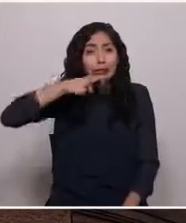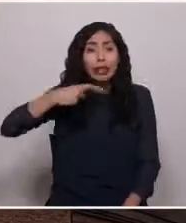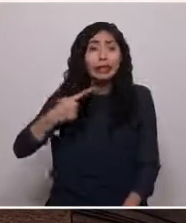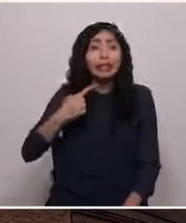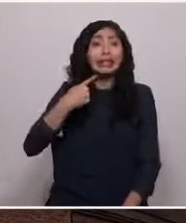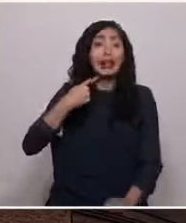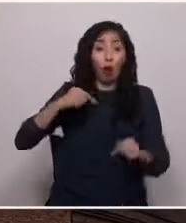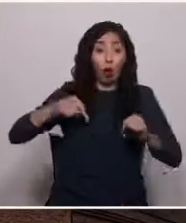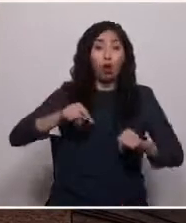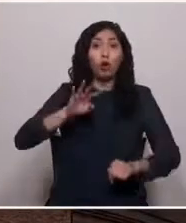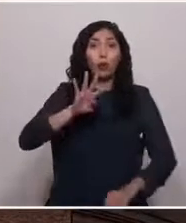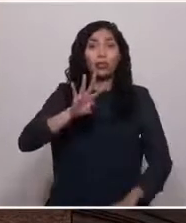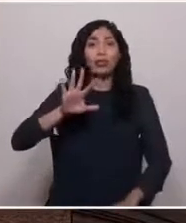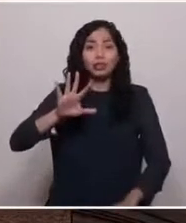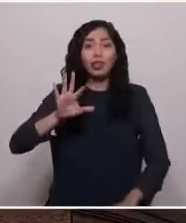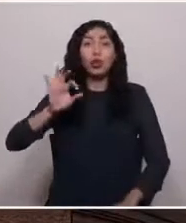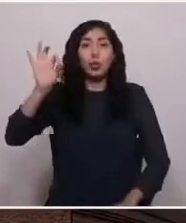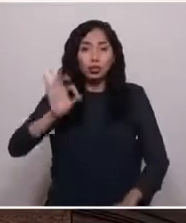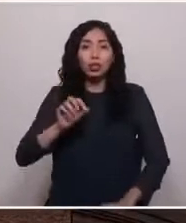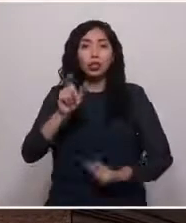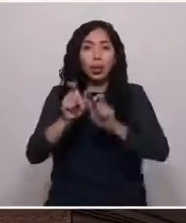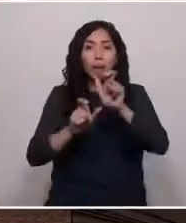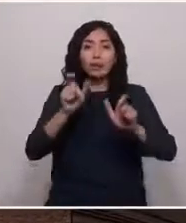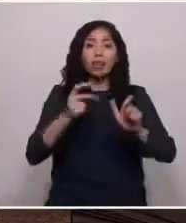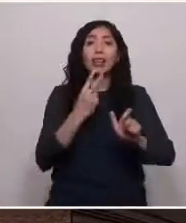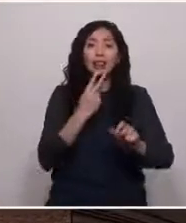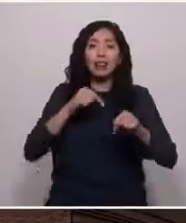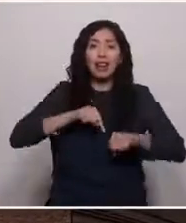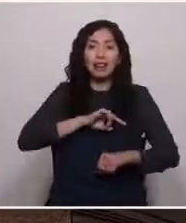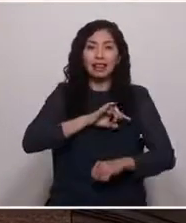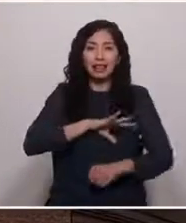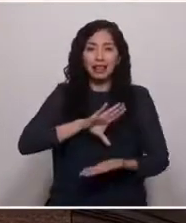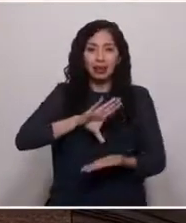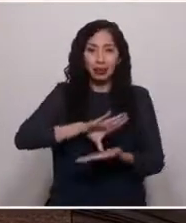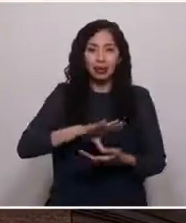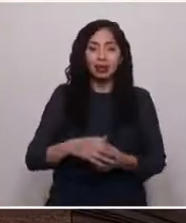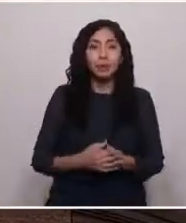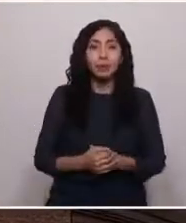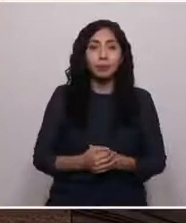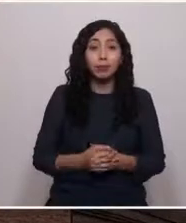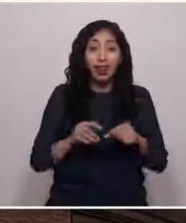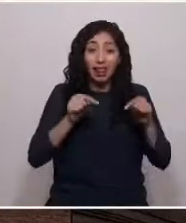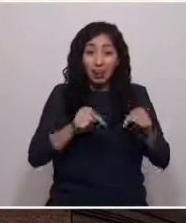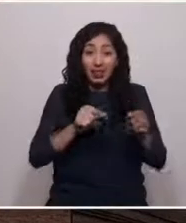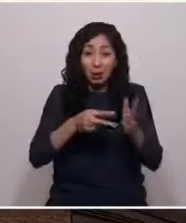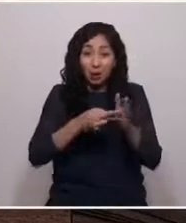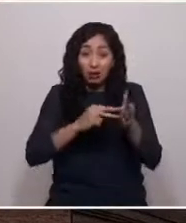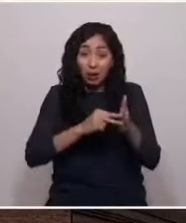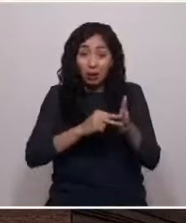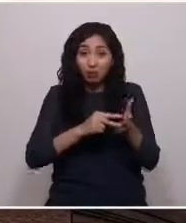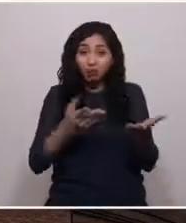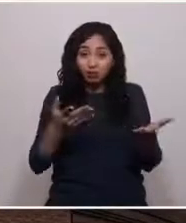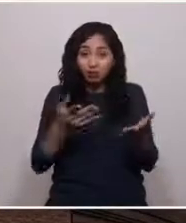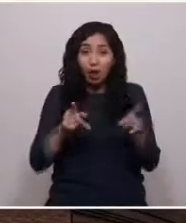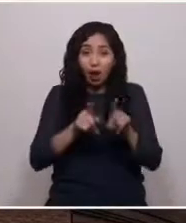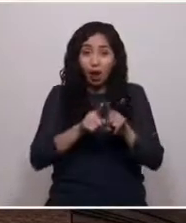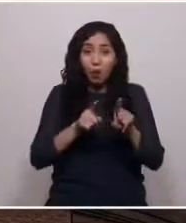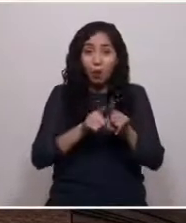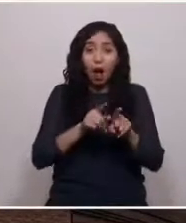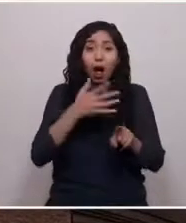45 por ciento de la población que vive en este país esta crisis implica el agotamiento de los acuíferos